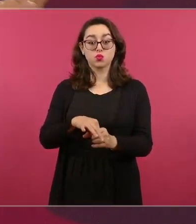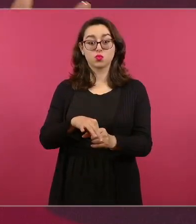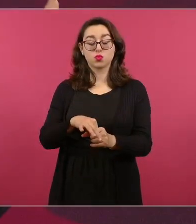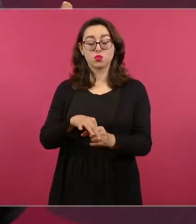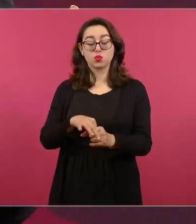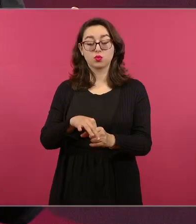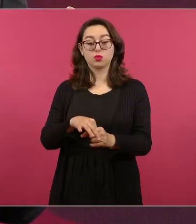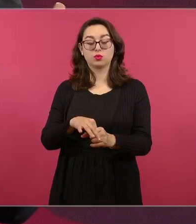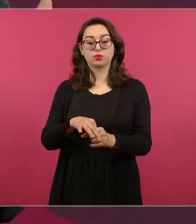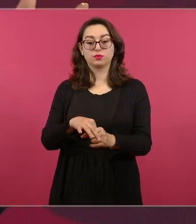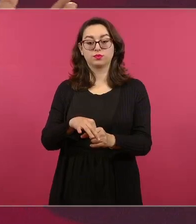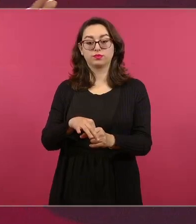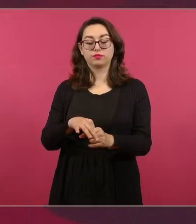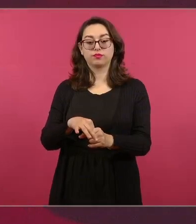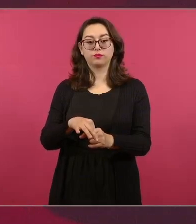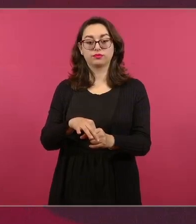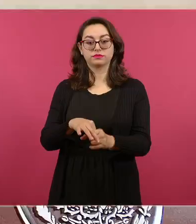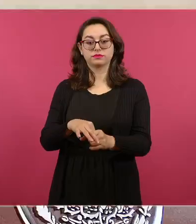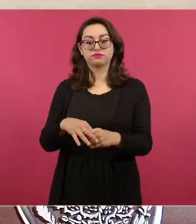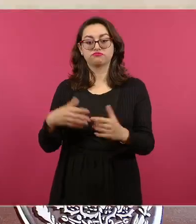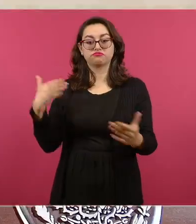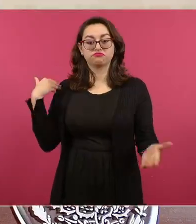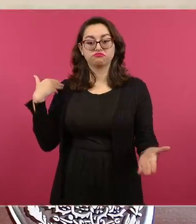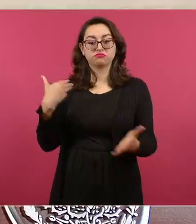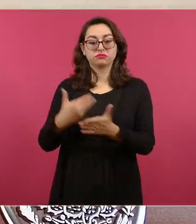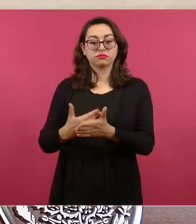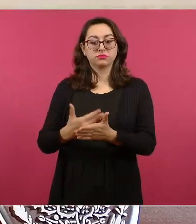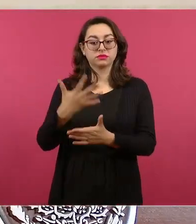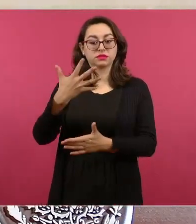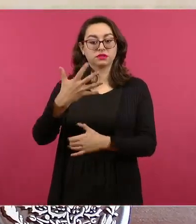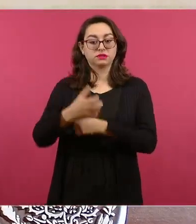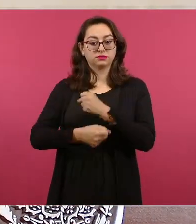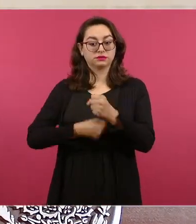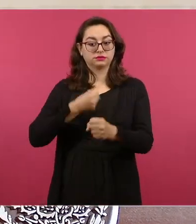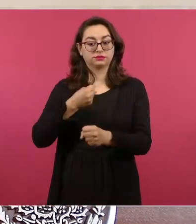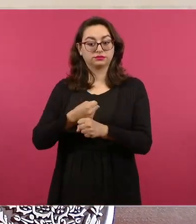en menos de 5 años,